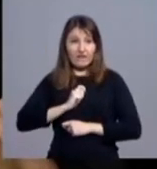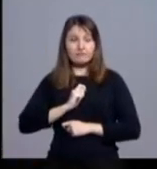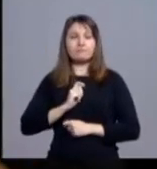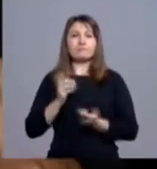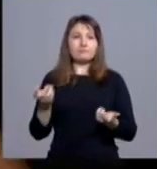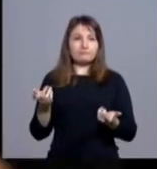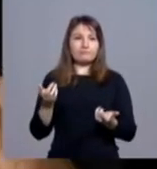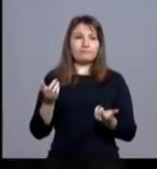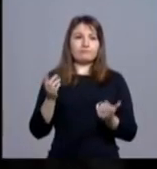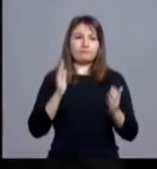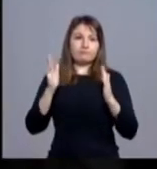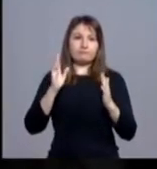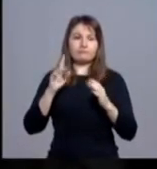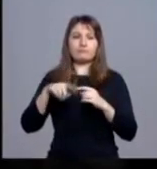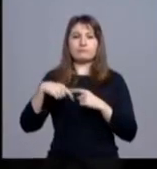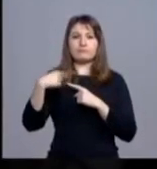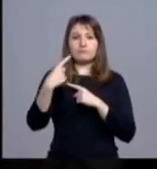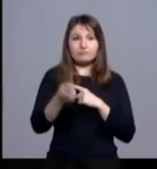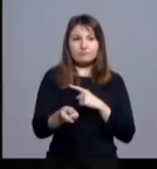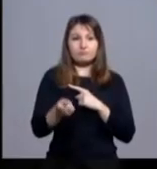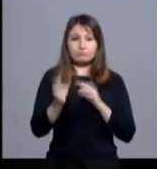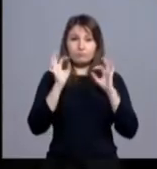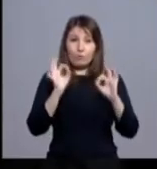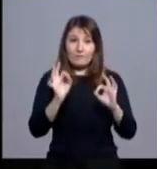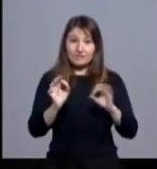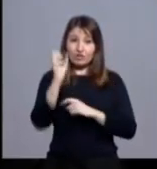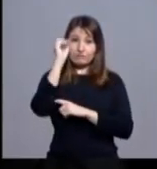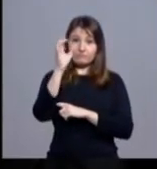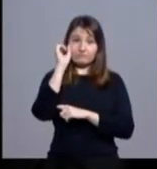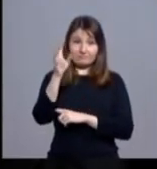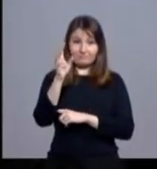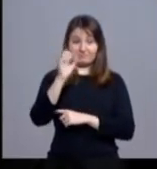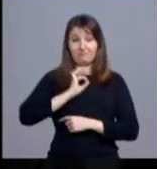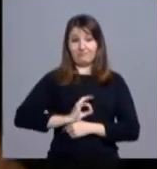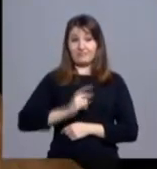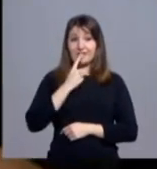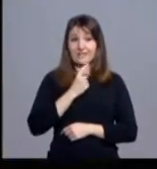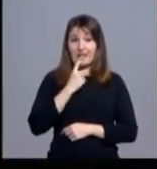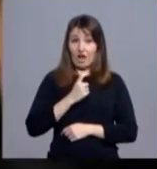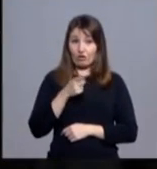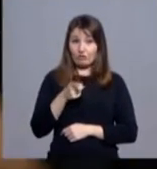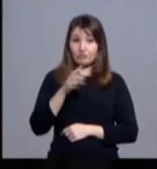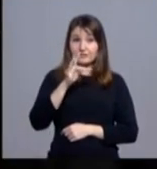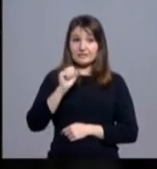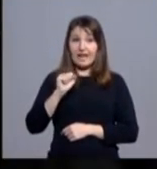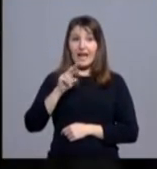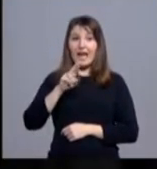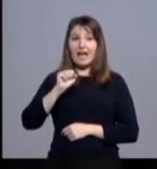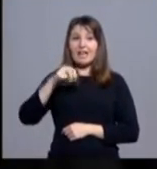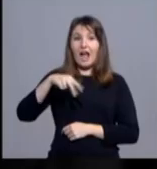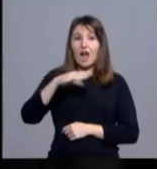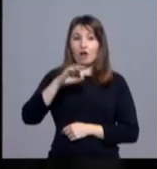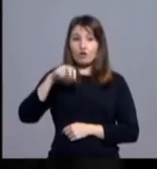en la entre vencedores y vencidos. Y en aquel momento el cardenal Tarancón trastocó por